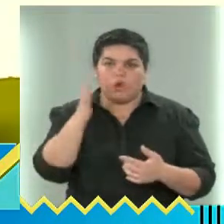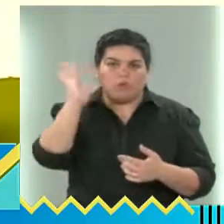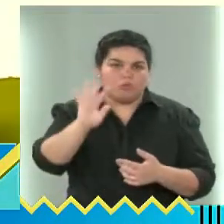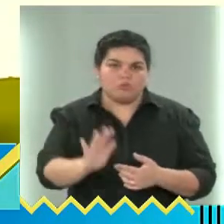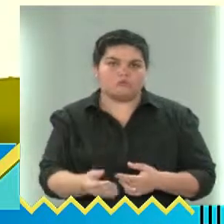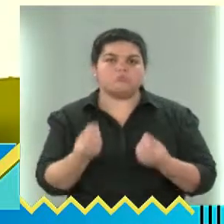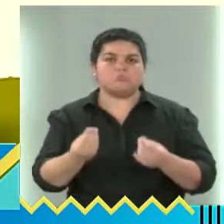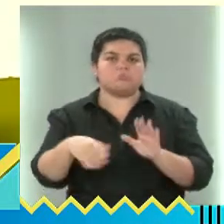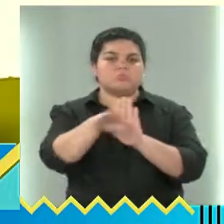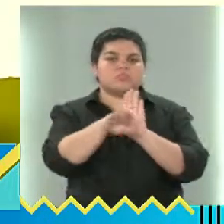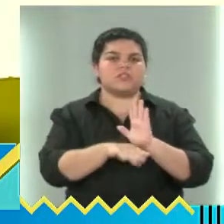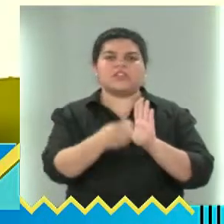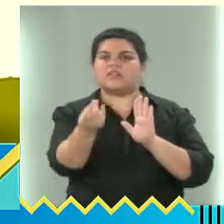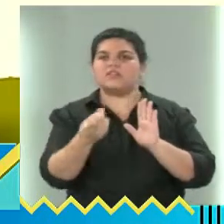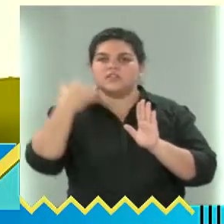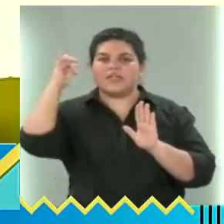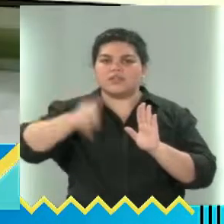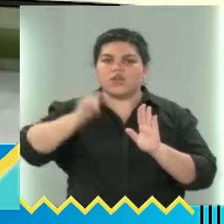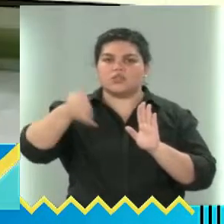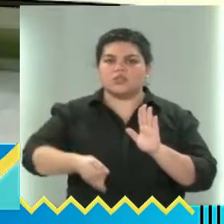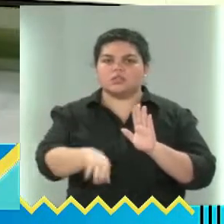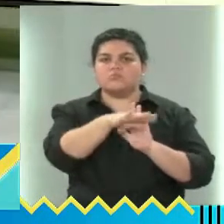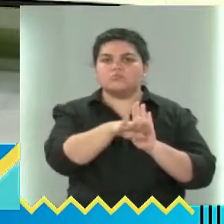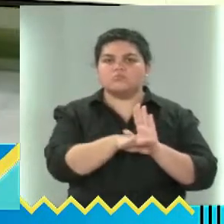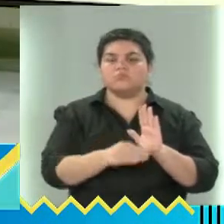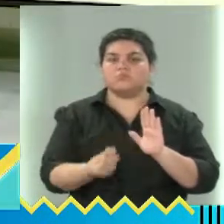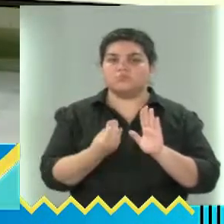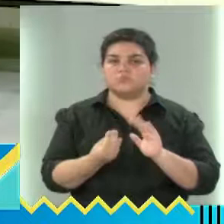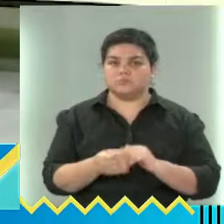donar sangre? ¿Qué es lo indispensable y fundamental? Bueno,